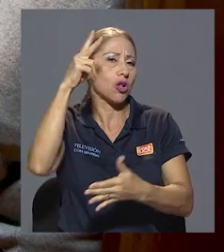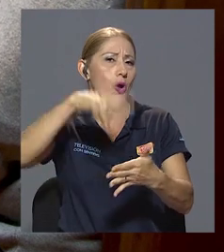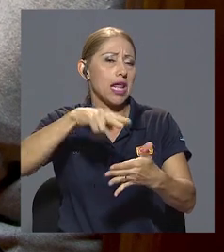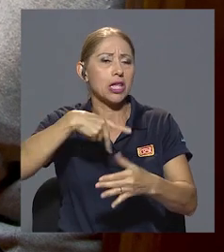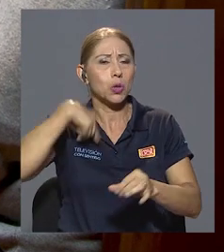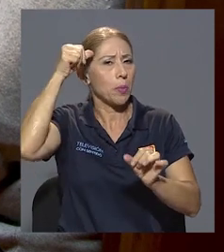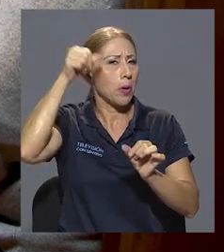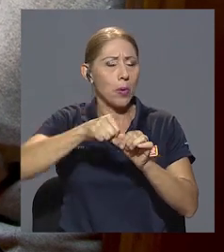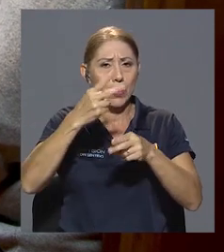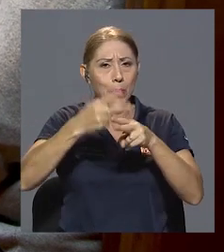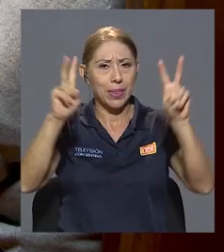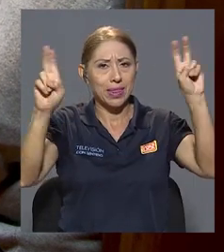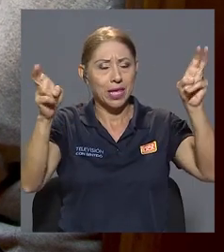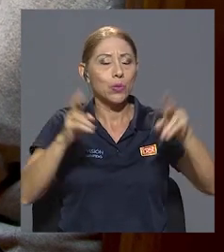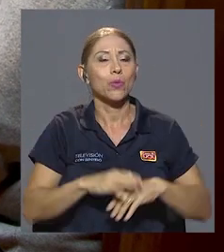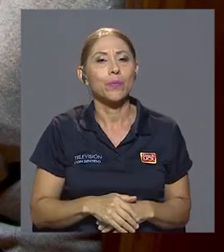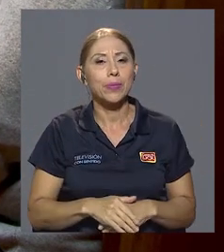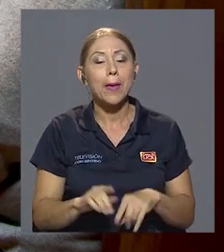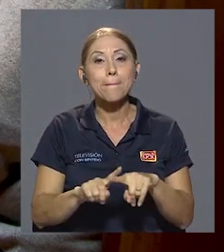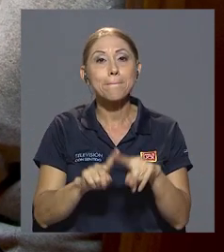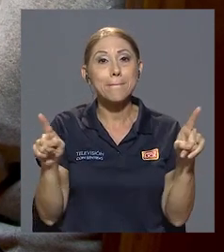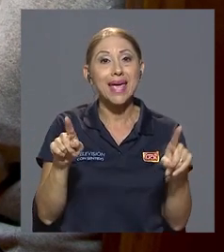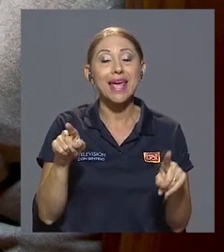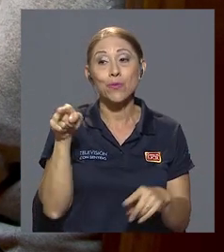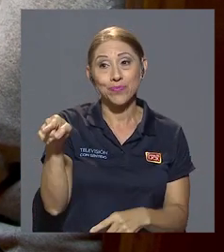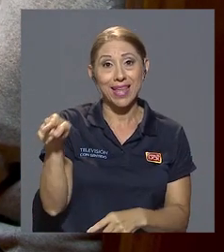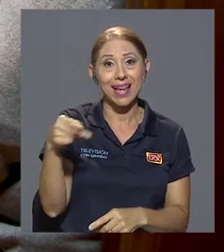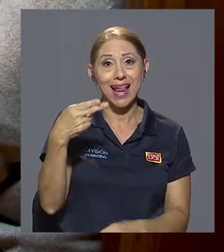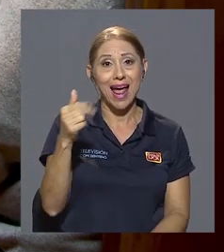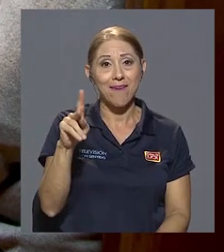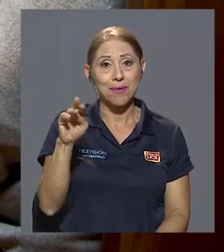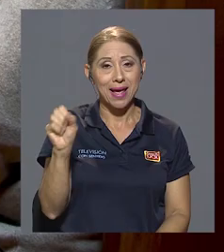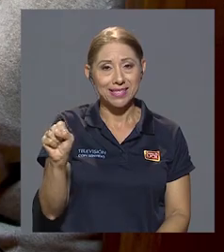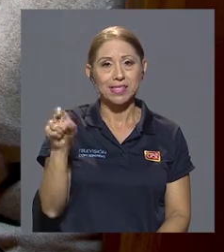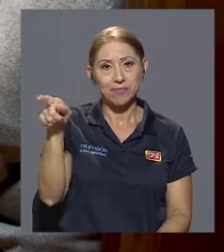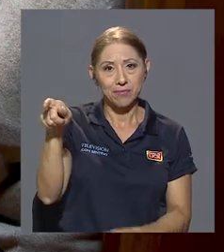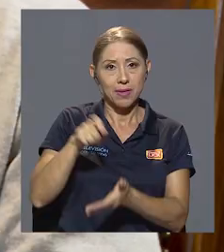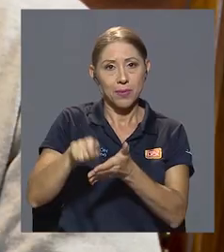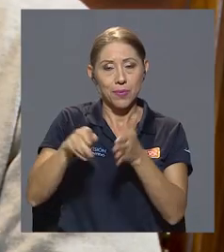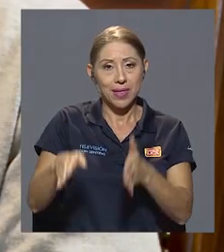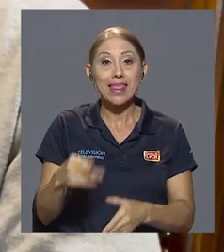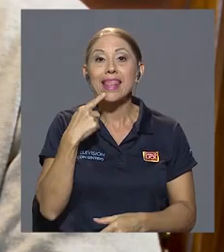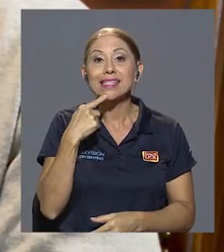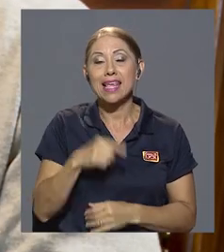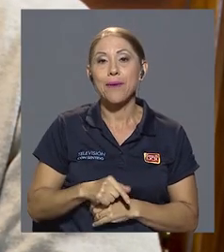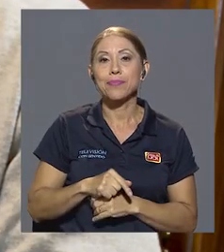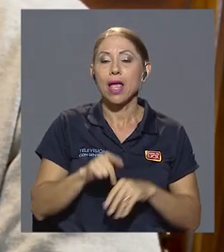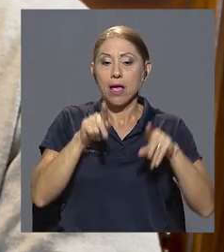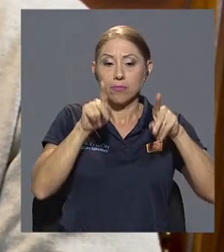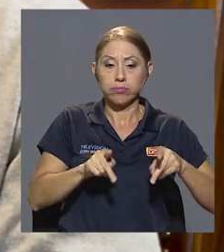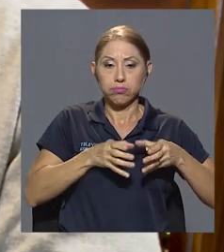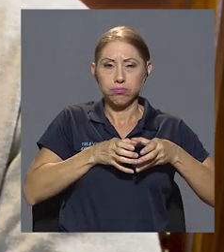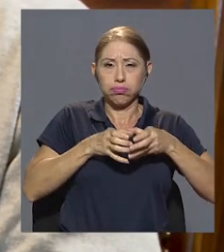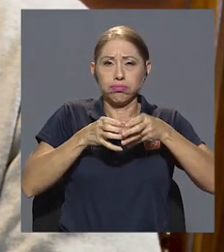no me acuerdo de su título pero habermas decía que las migraciones europeas han sido